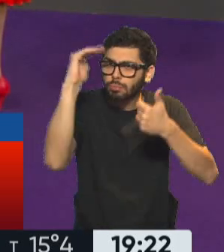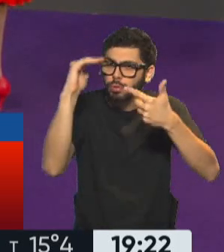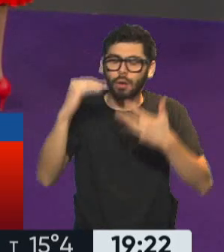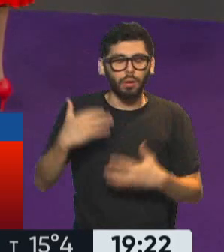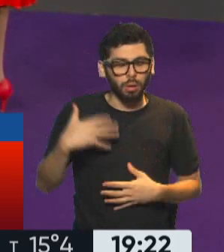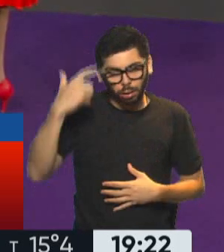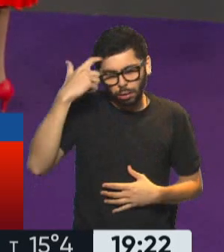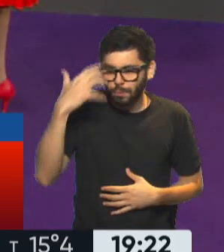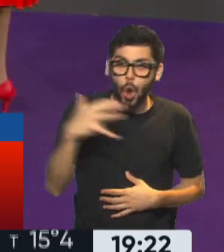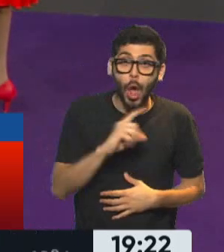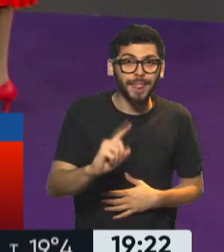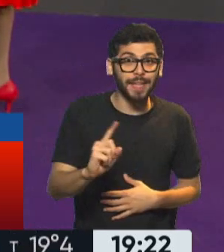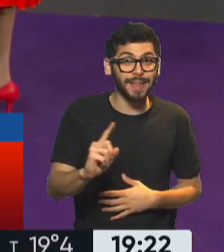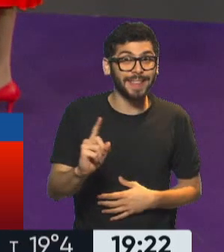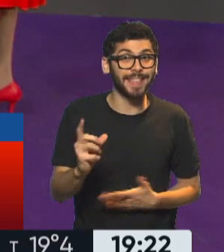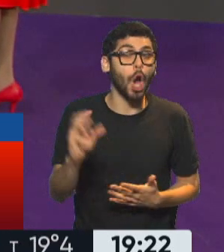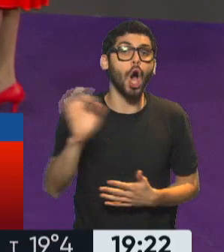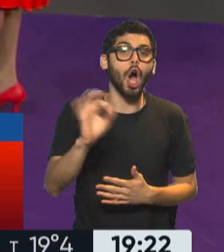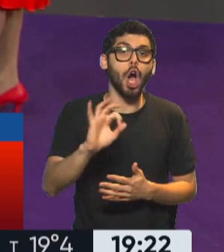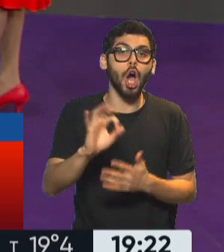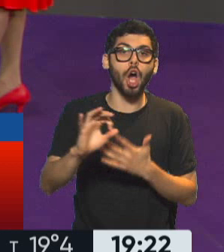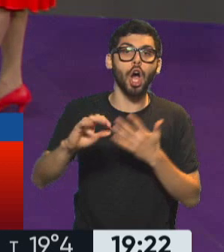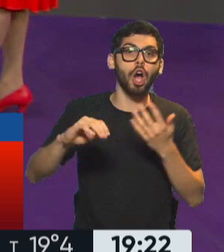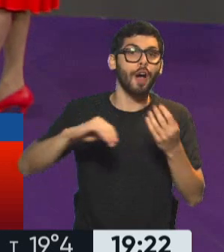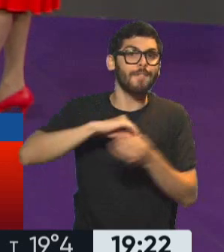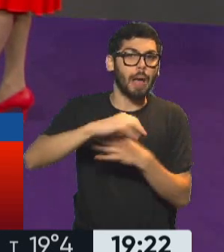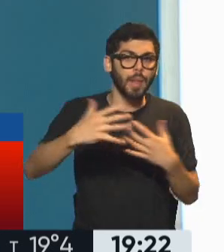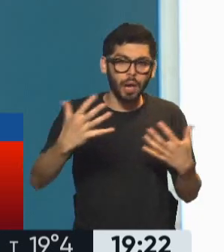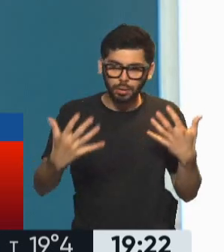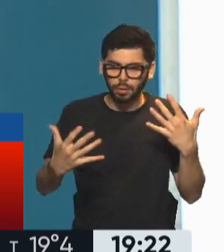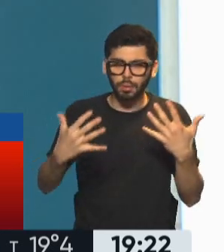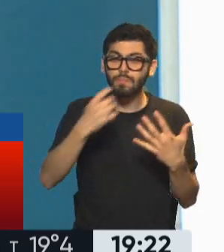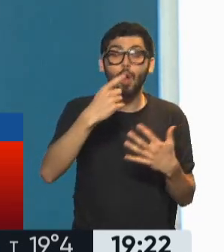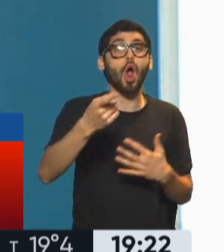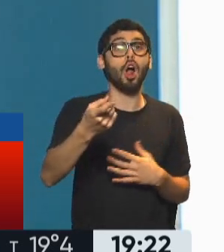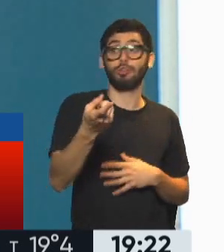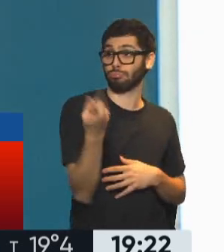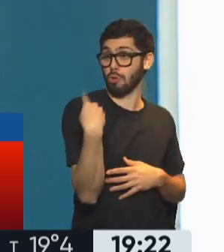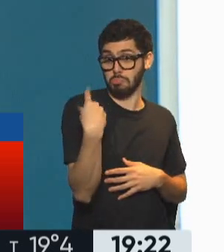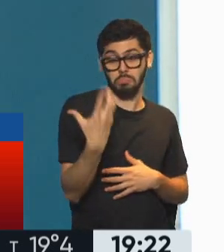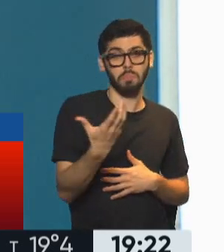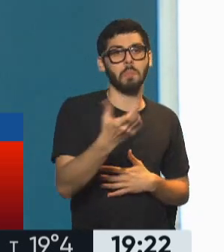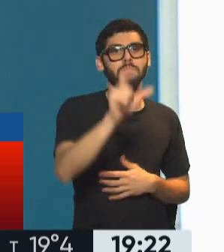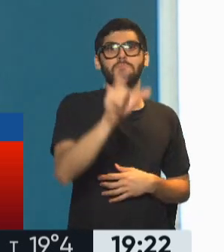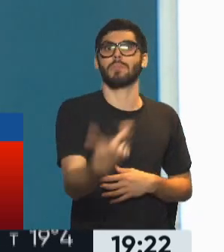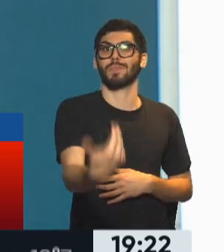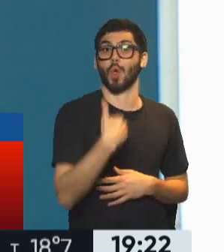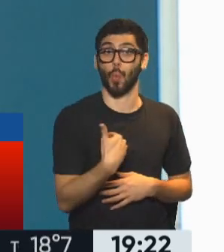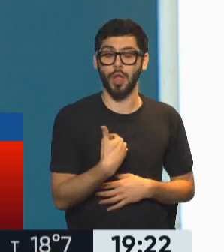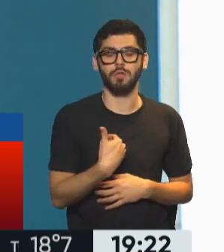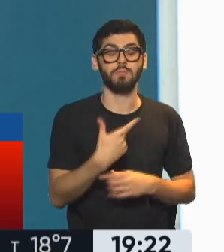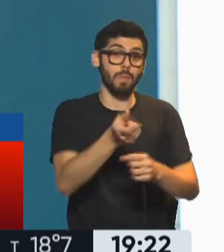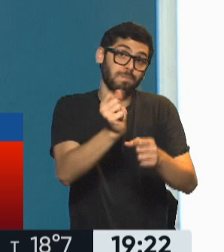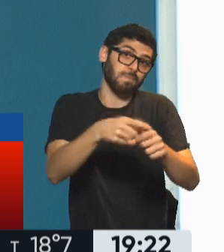Y desorientación en entorno a que es familiar. Dice, los otros días tengo un paciente que había tenido